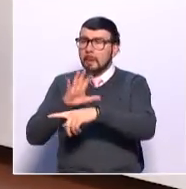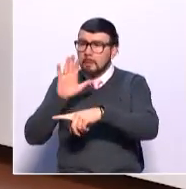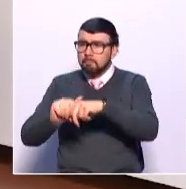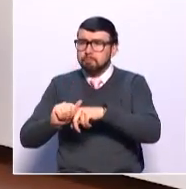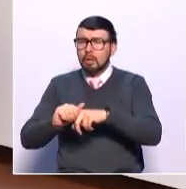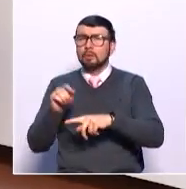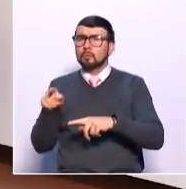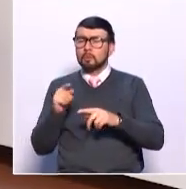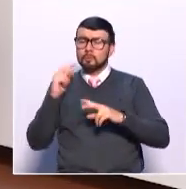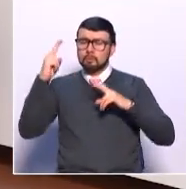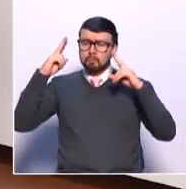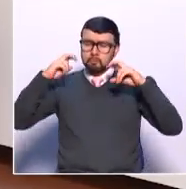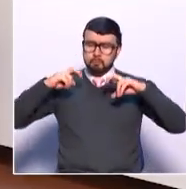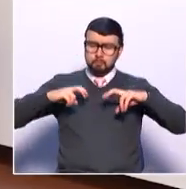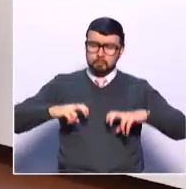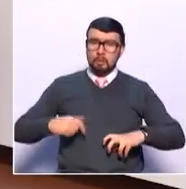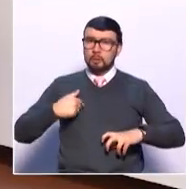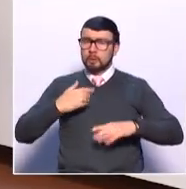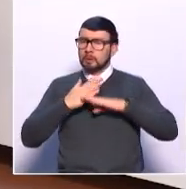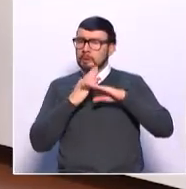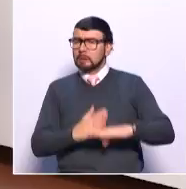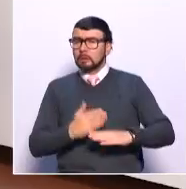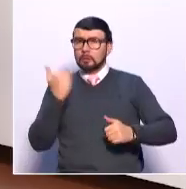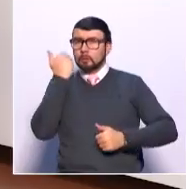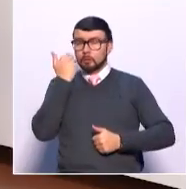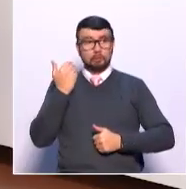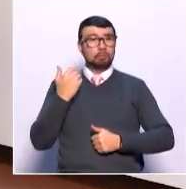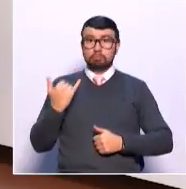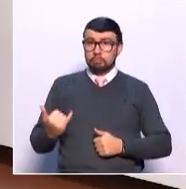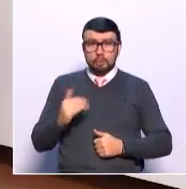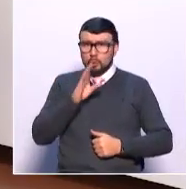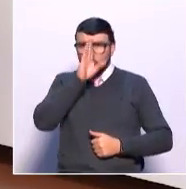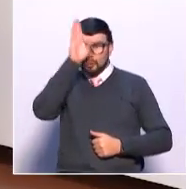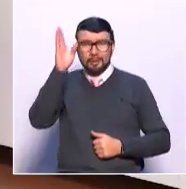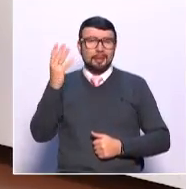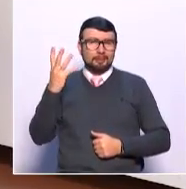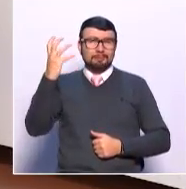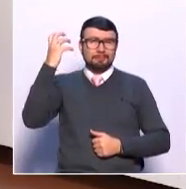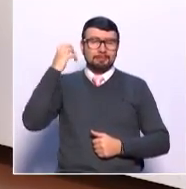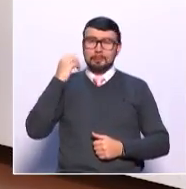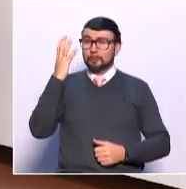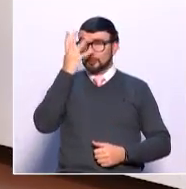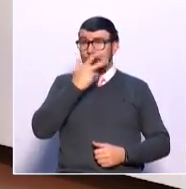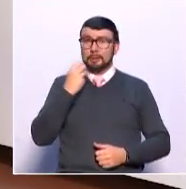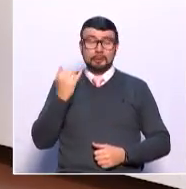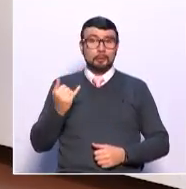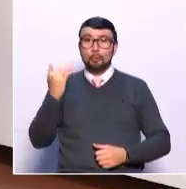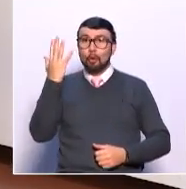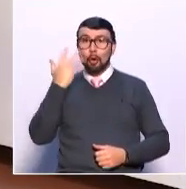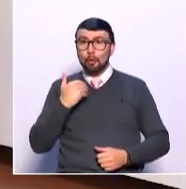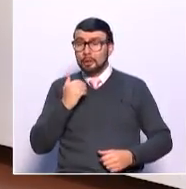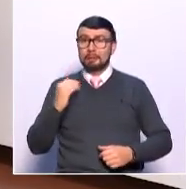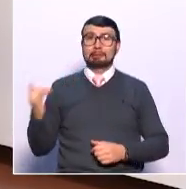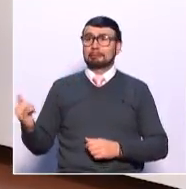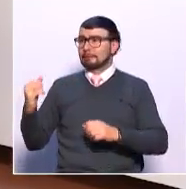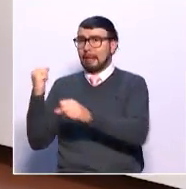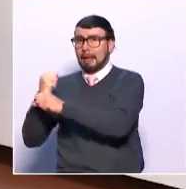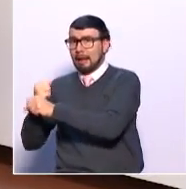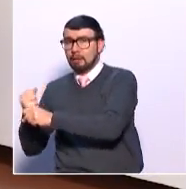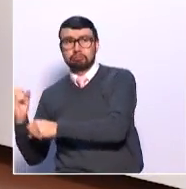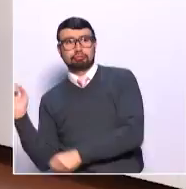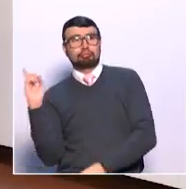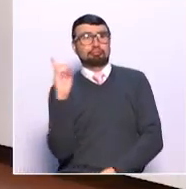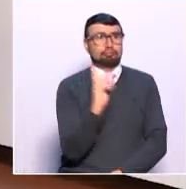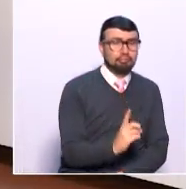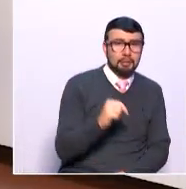prevenir nosotros por lo tanto hacemos esa labor bonita de correr todos los días para poder estar con